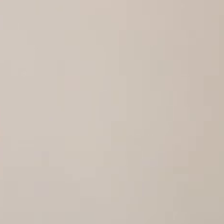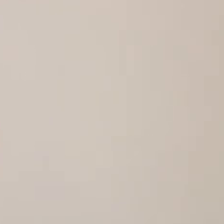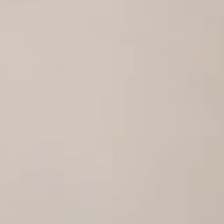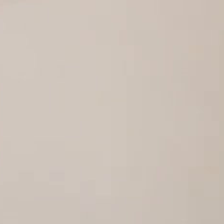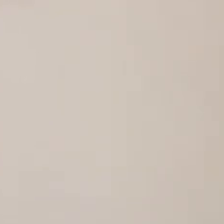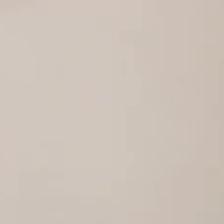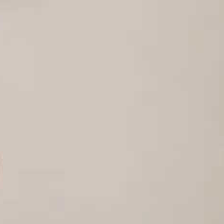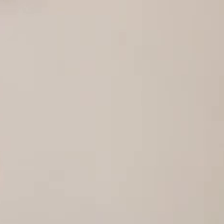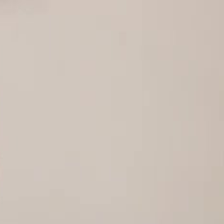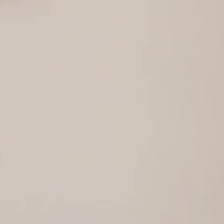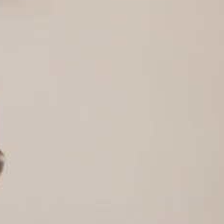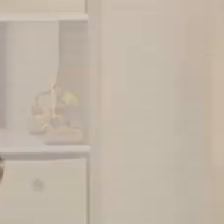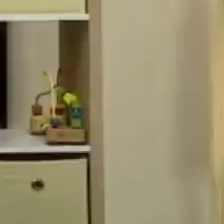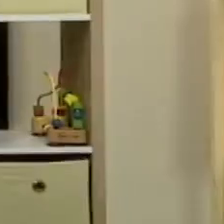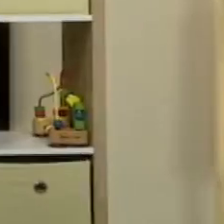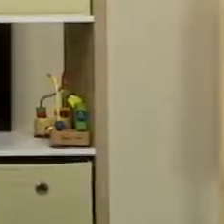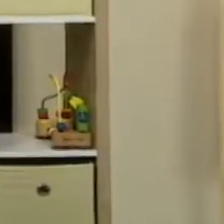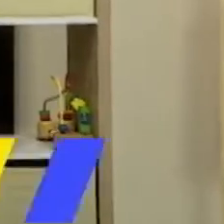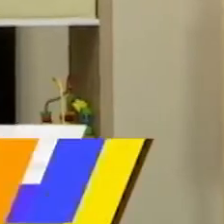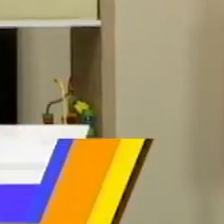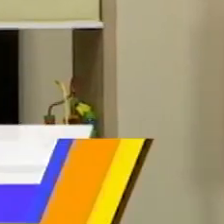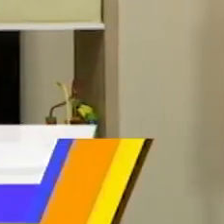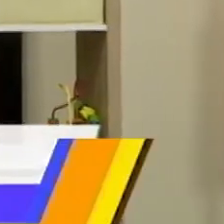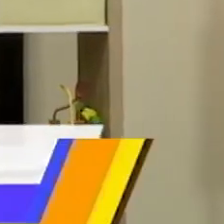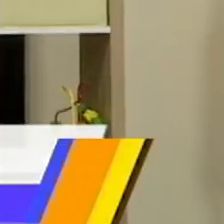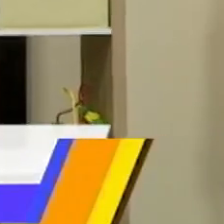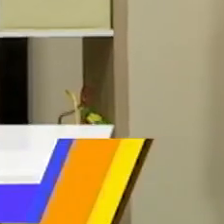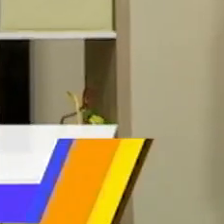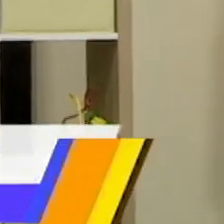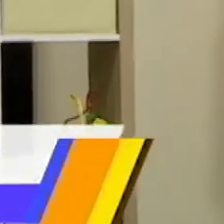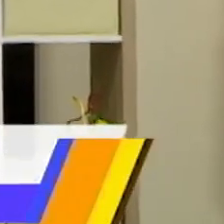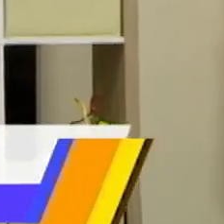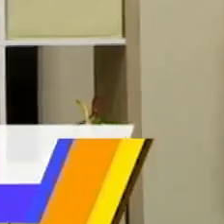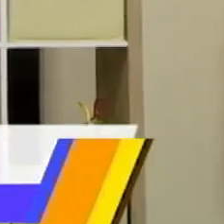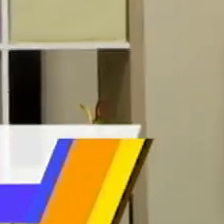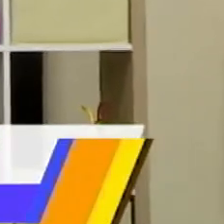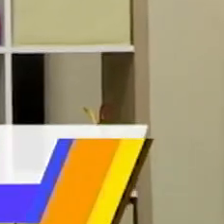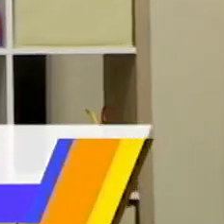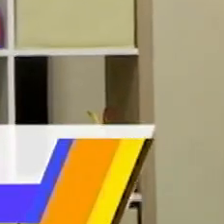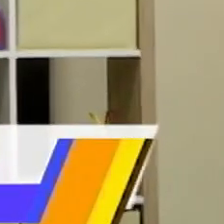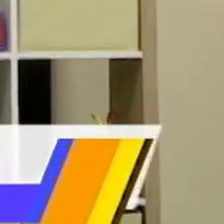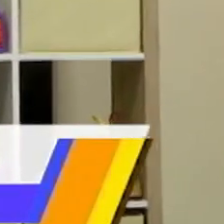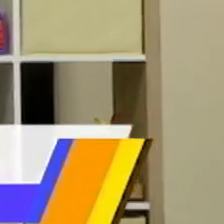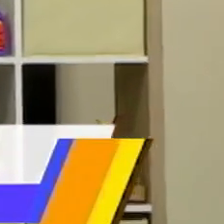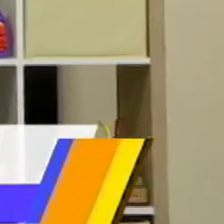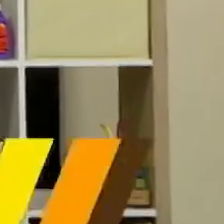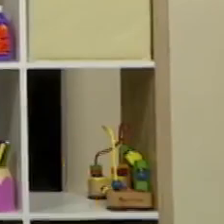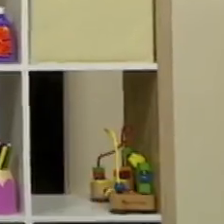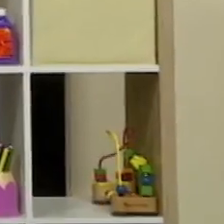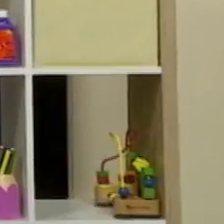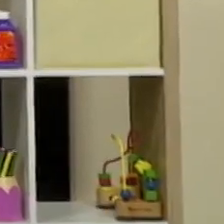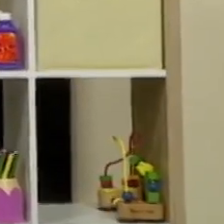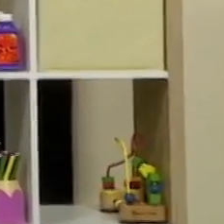propuestas turísticas que usted debe de conocer. No se les puede olvidar este número de WhatsApp,